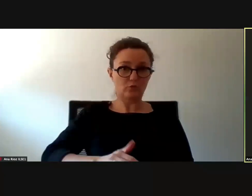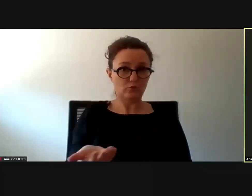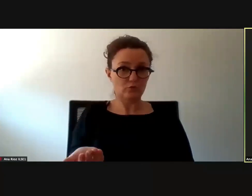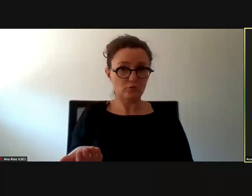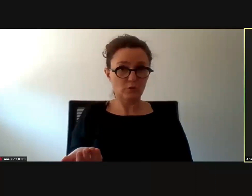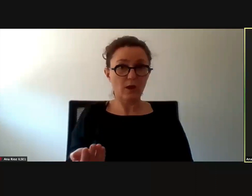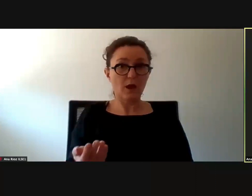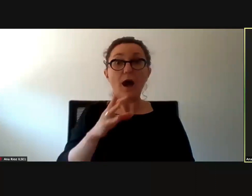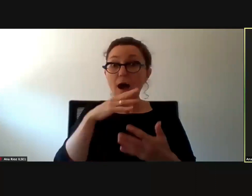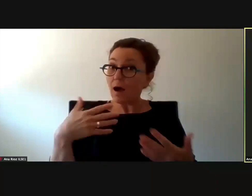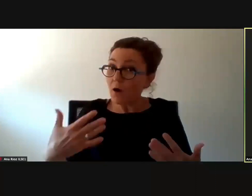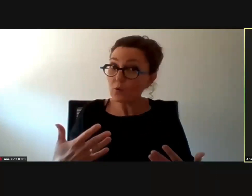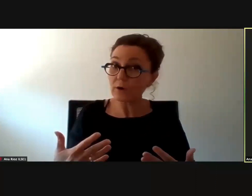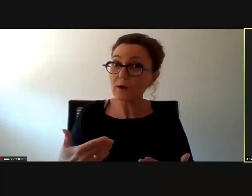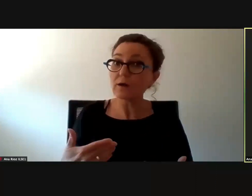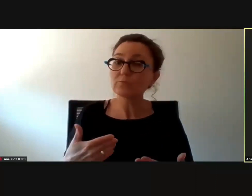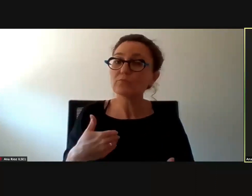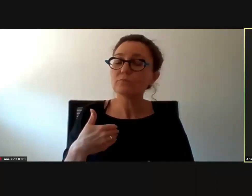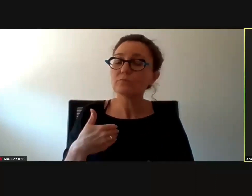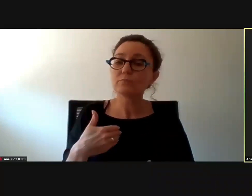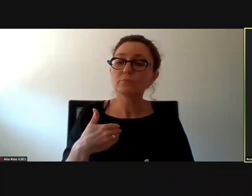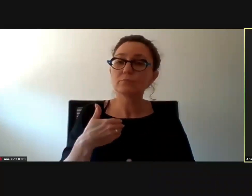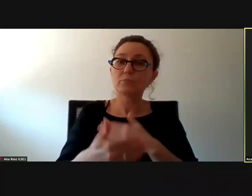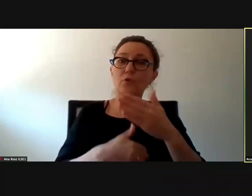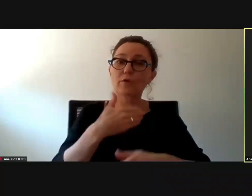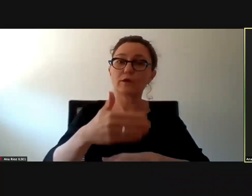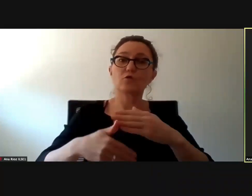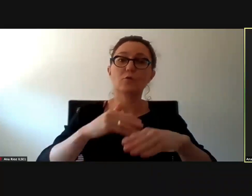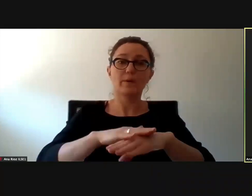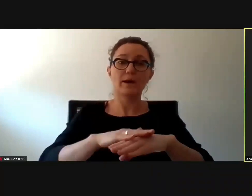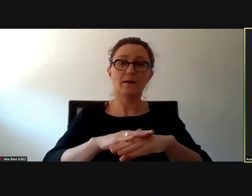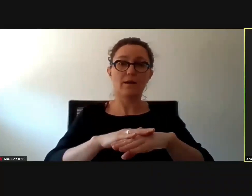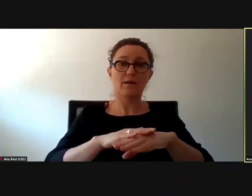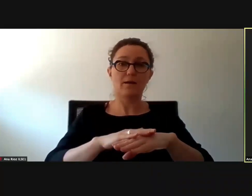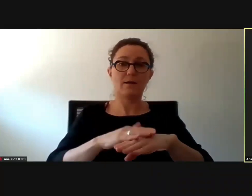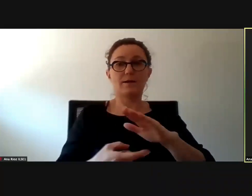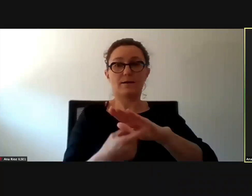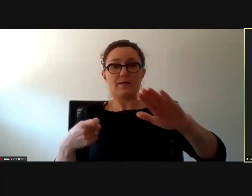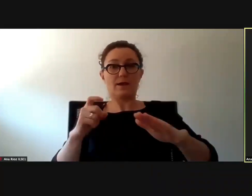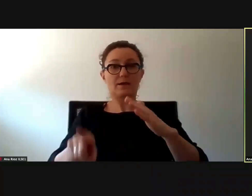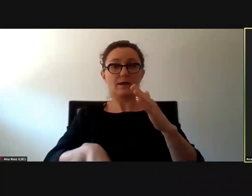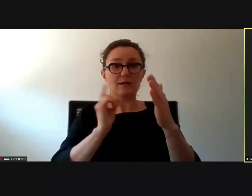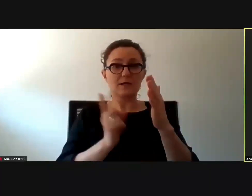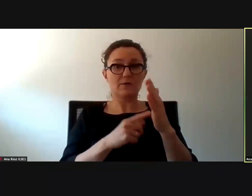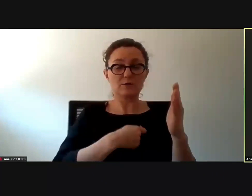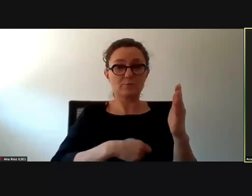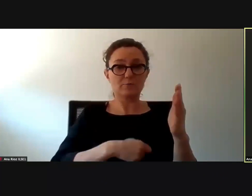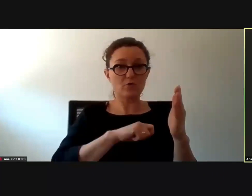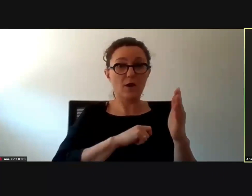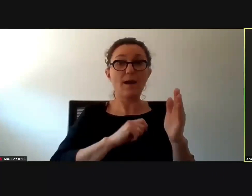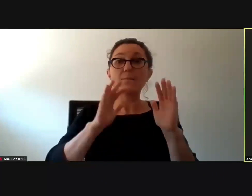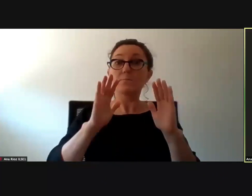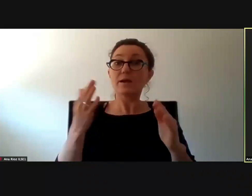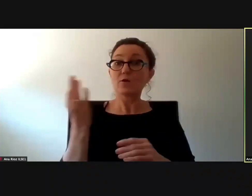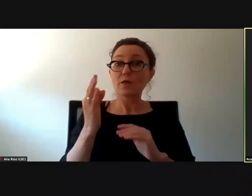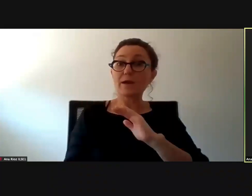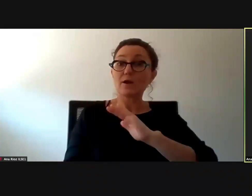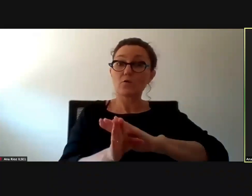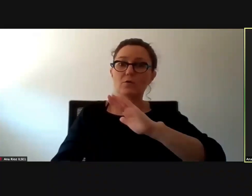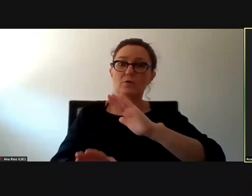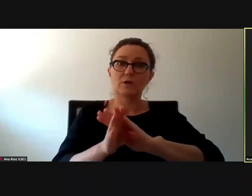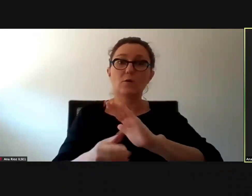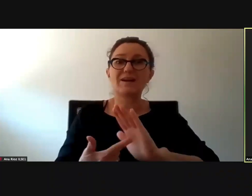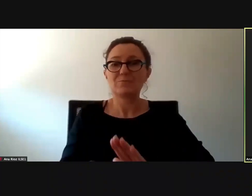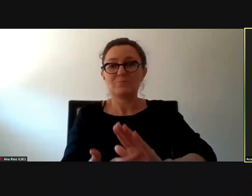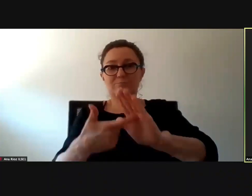proceso, evidentemente, de erradicar de la legislación española, pero que igualmente tendremos que trabajar para erradicarlo de